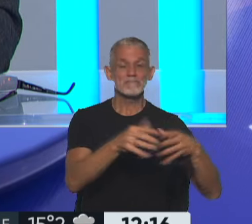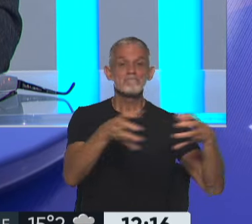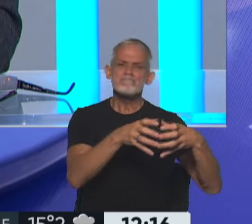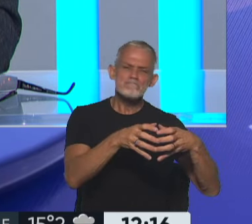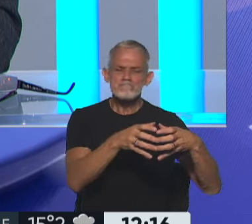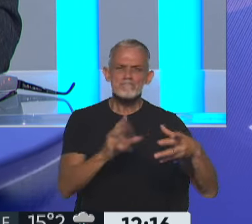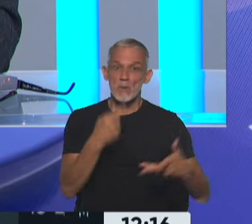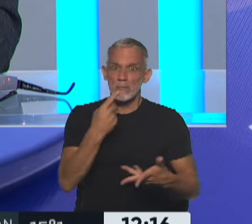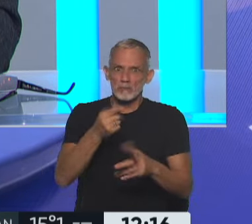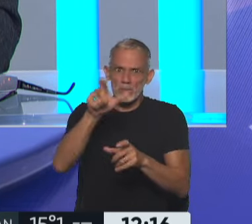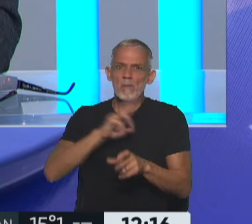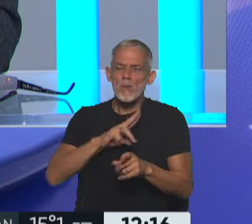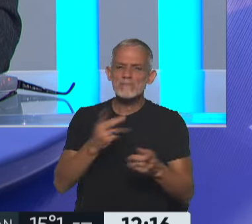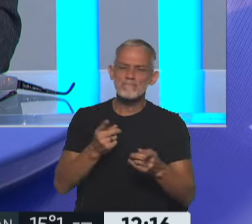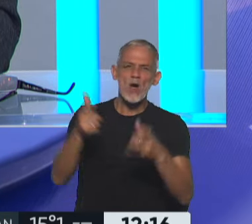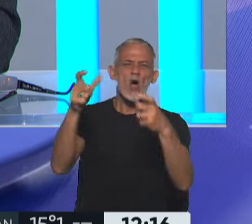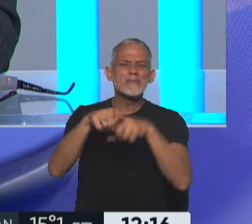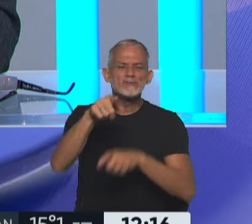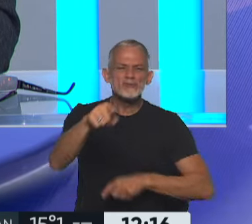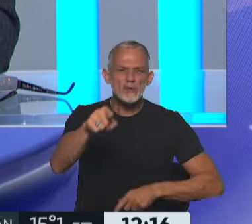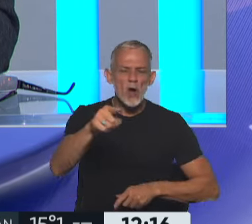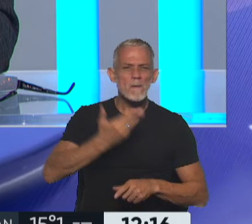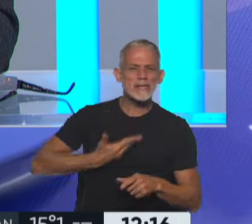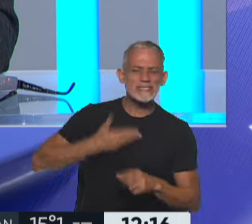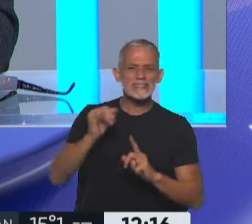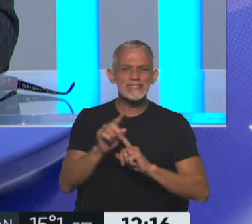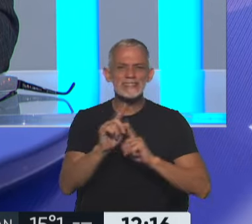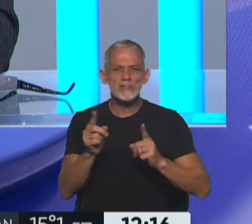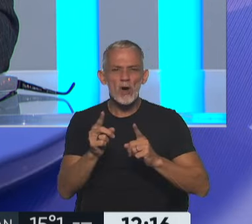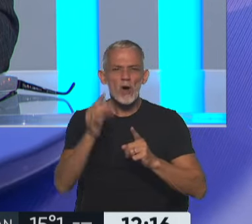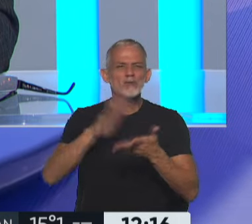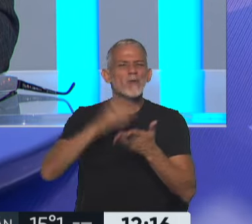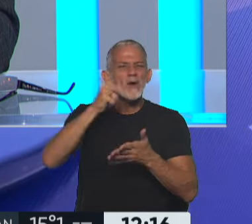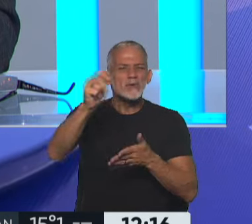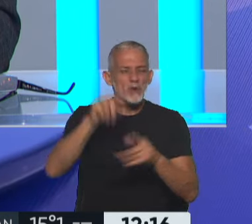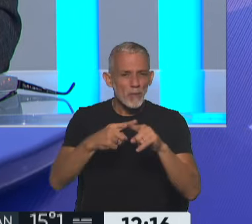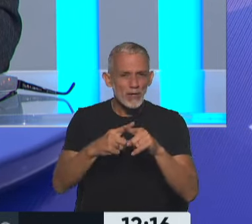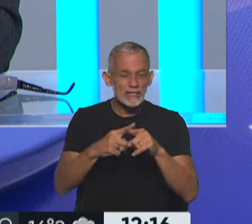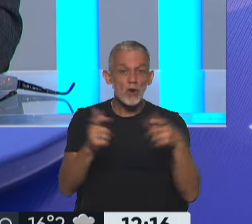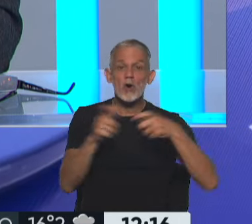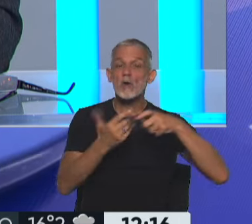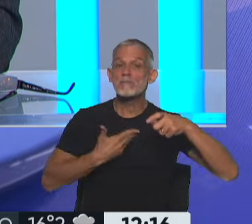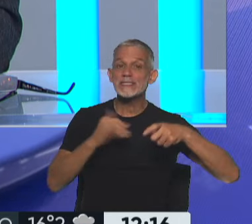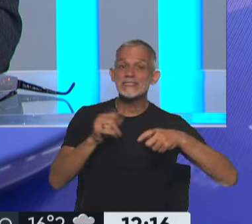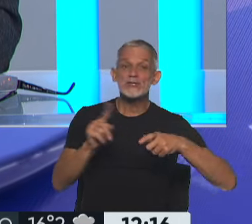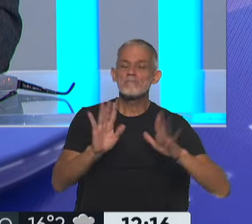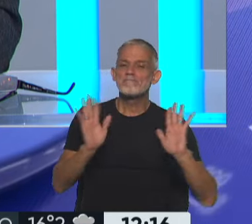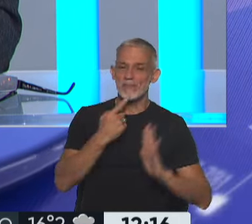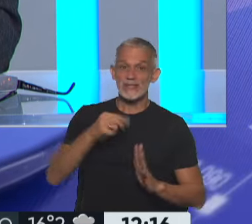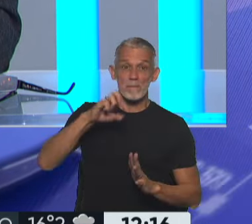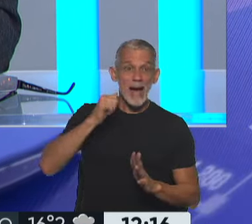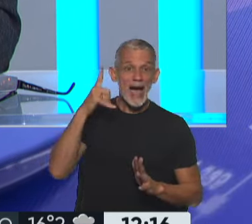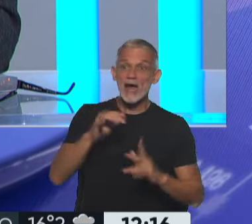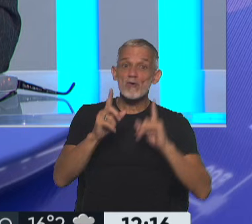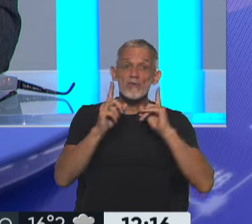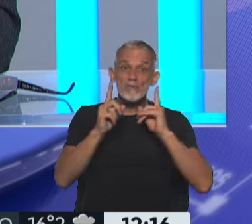consulta respecto a la presidencia de la comisión de juicio político la respuesta fue Marcela pagano